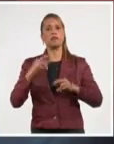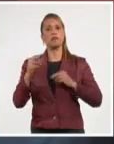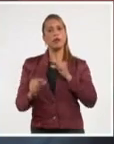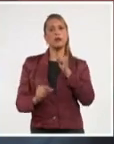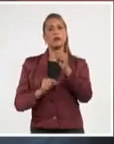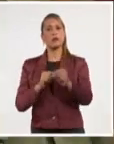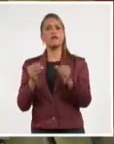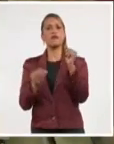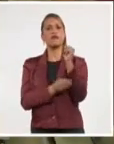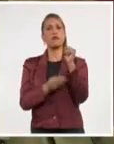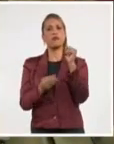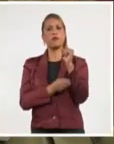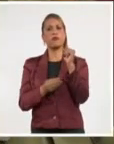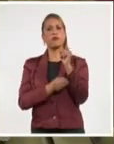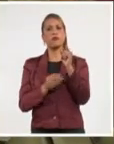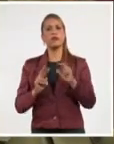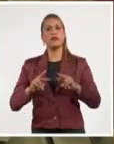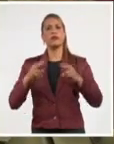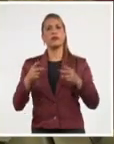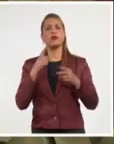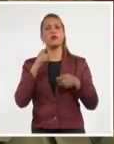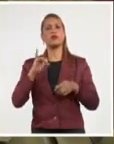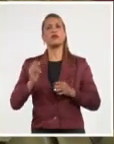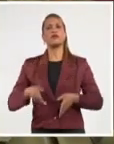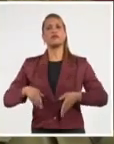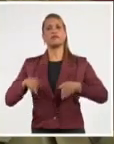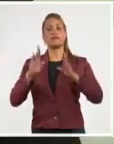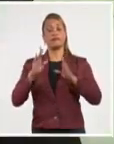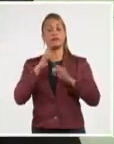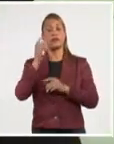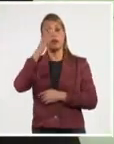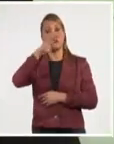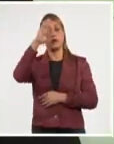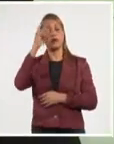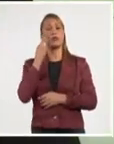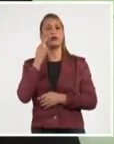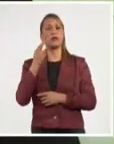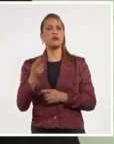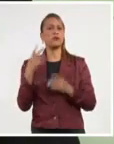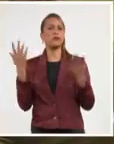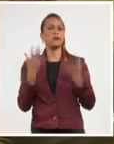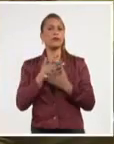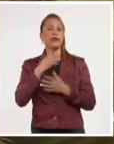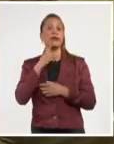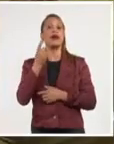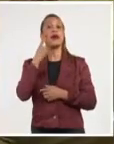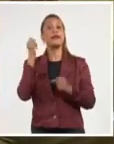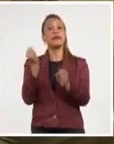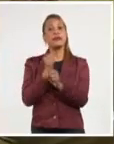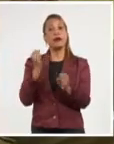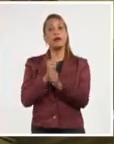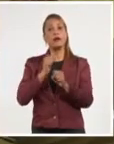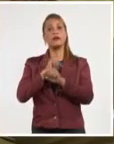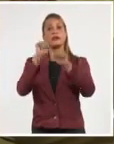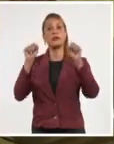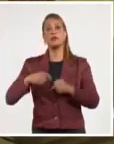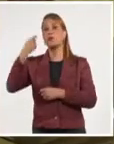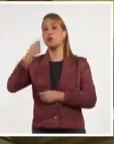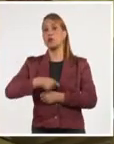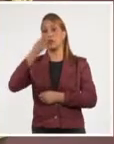el fortalecimiento de la institucionalidad del país y de reconocimiento a la importante misión del sistema judicial